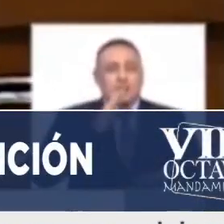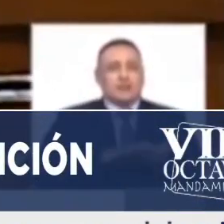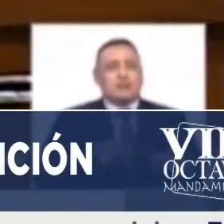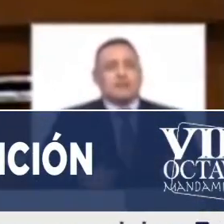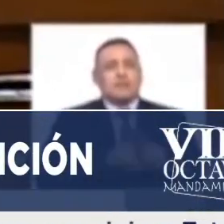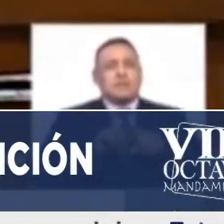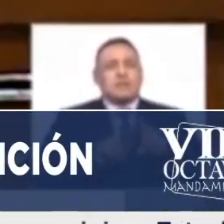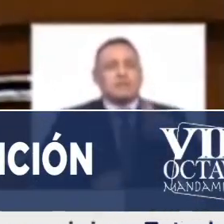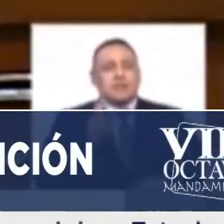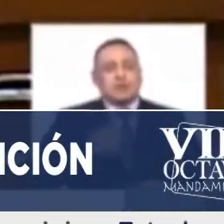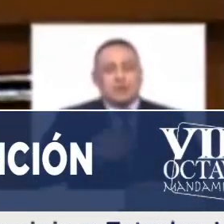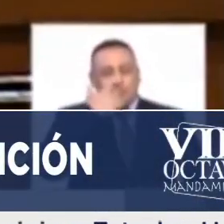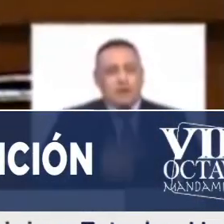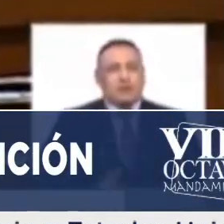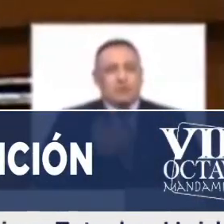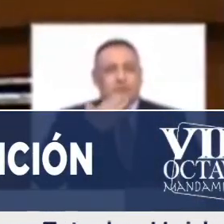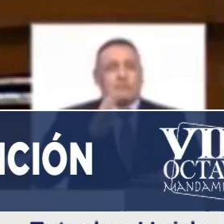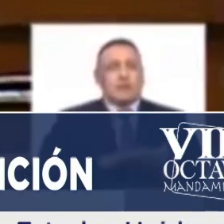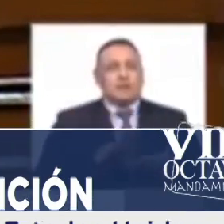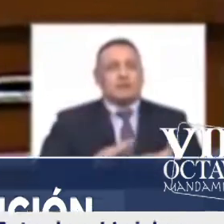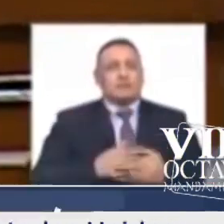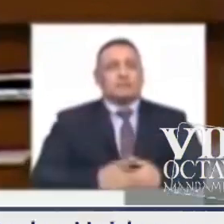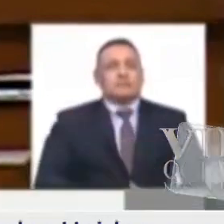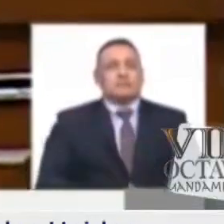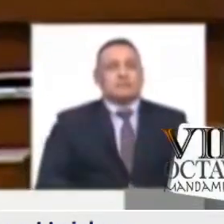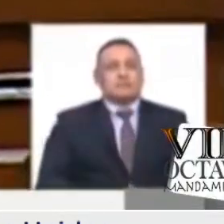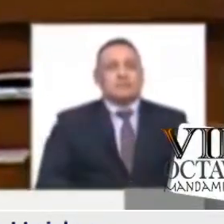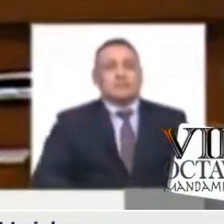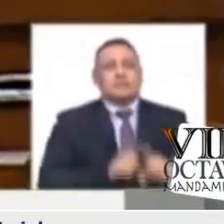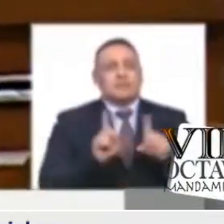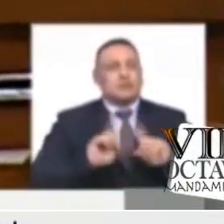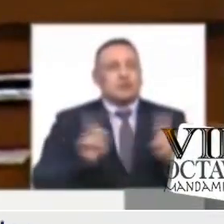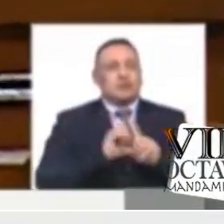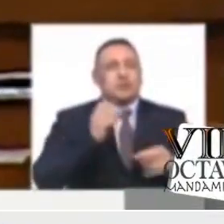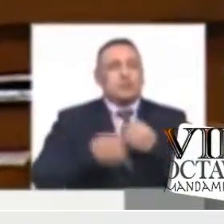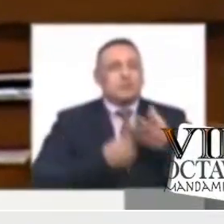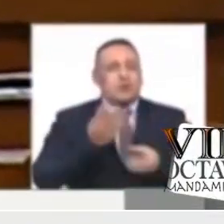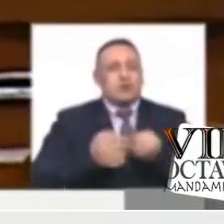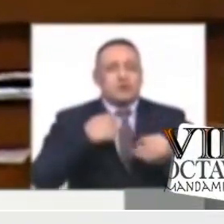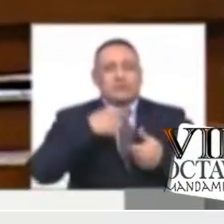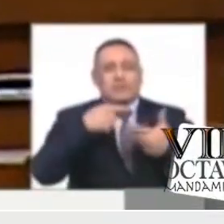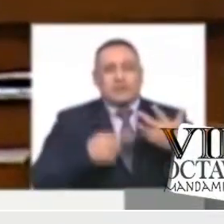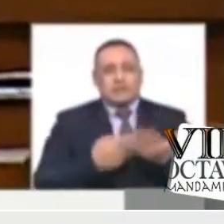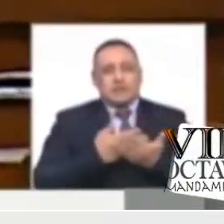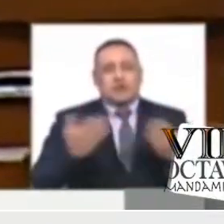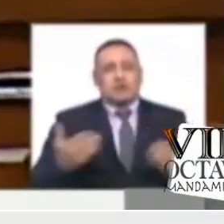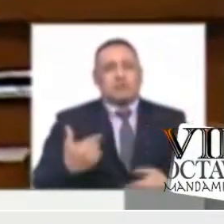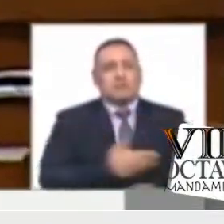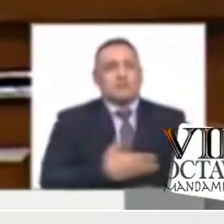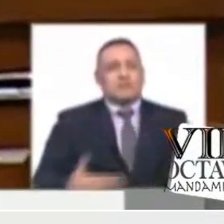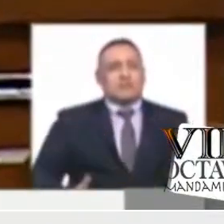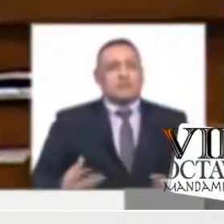fue algo que me afectó gravemente. Y no voy a revelar otros detalles, presidente, por